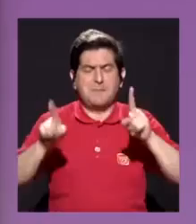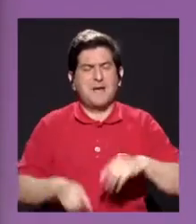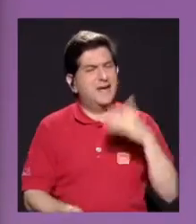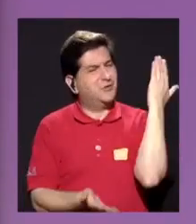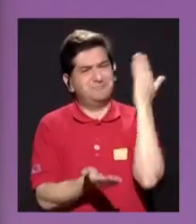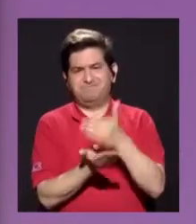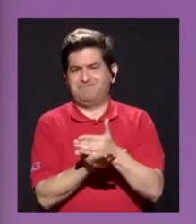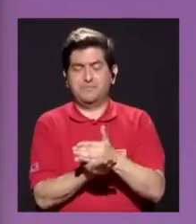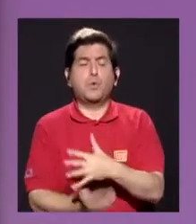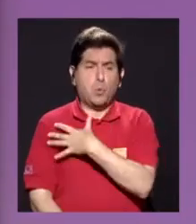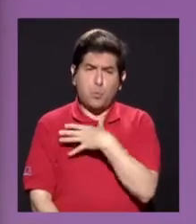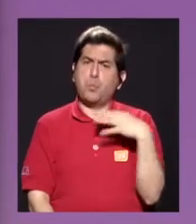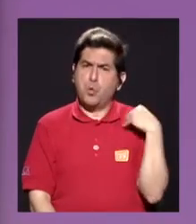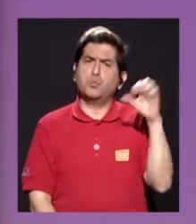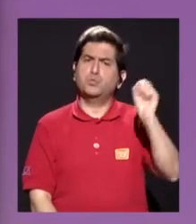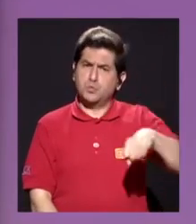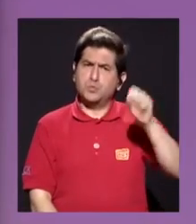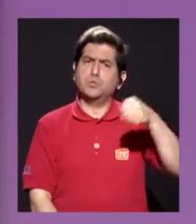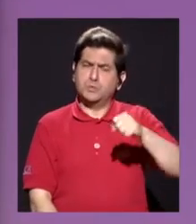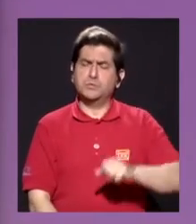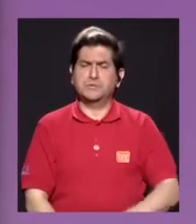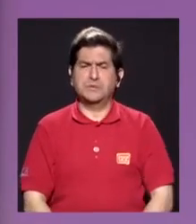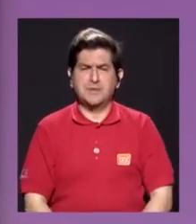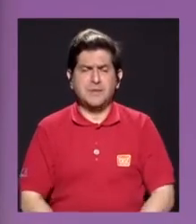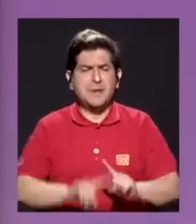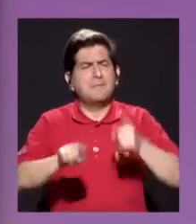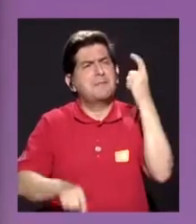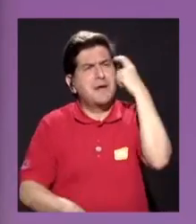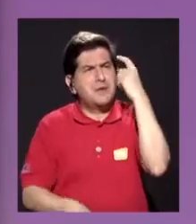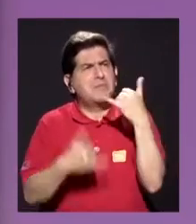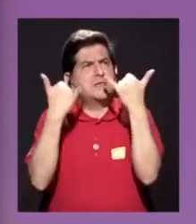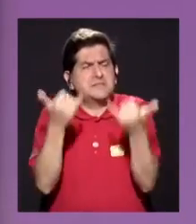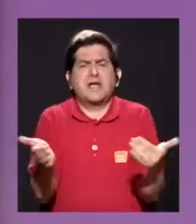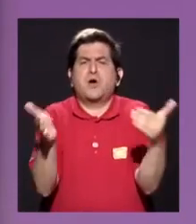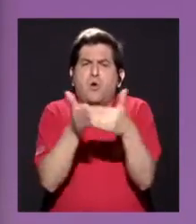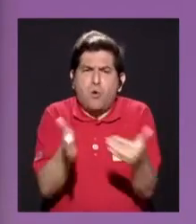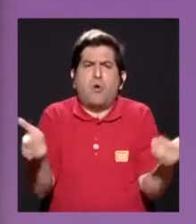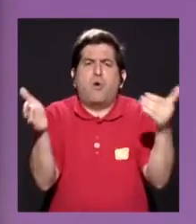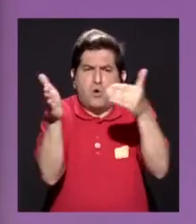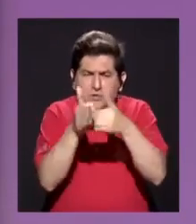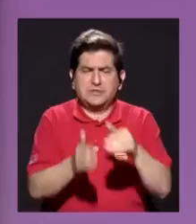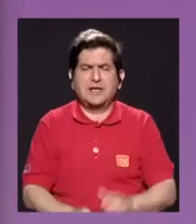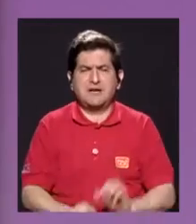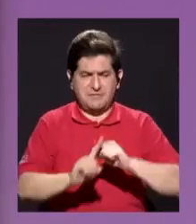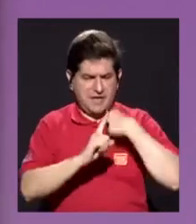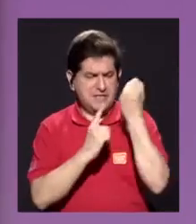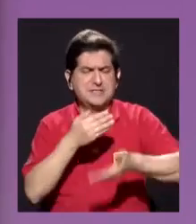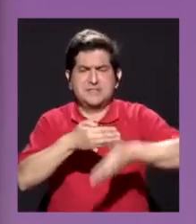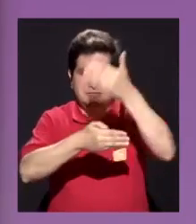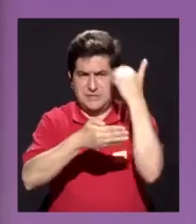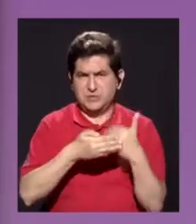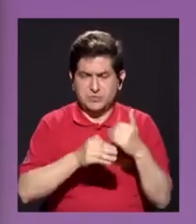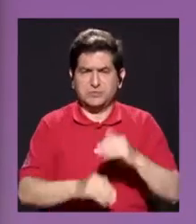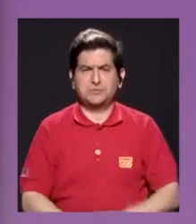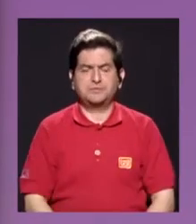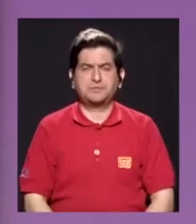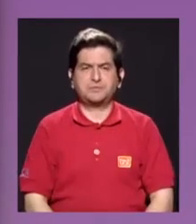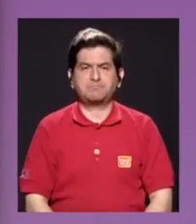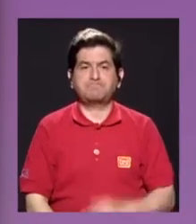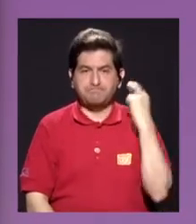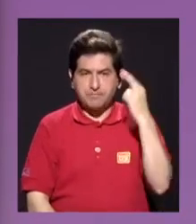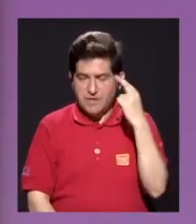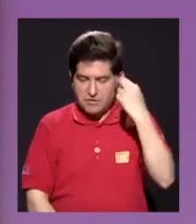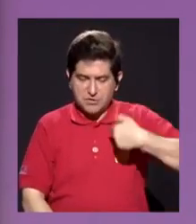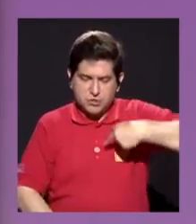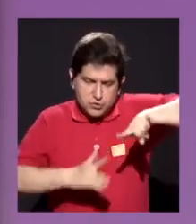A pesar de que me había gustado mucho. Entonces, pensé que era el momento de volver a retomar eso que había dejado atrás y fue por eso que